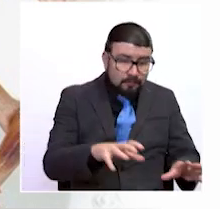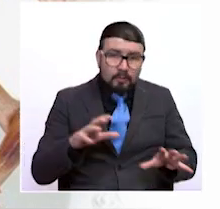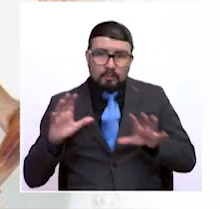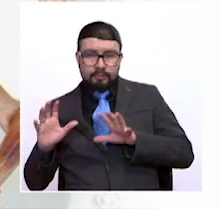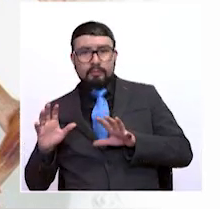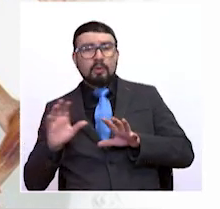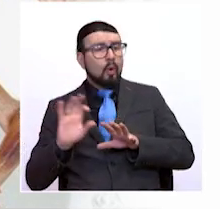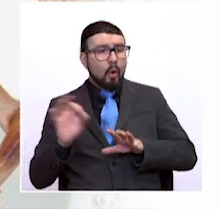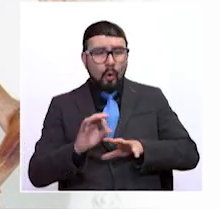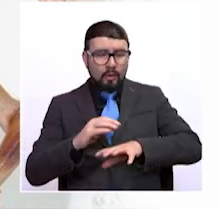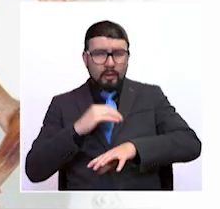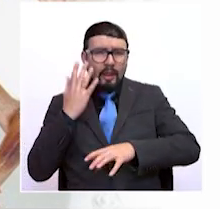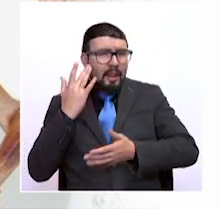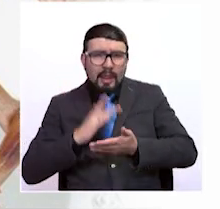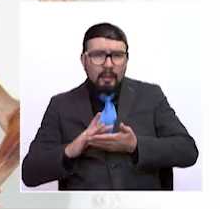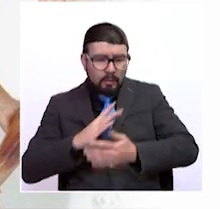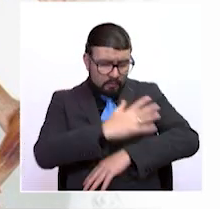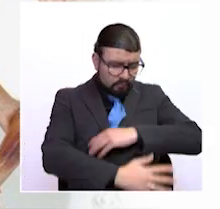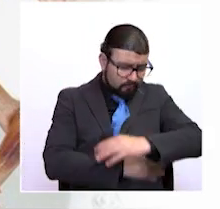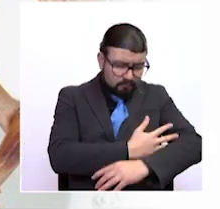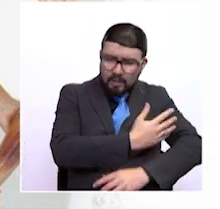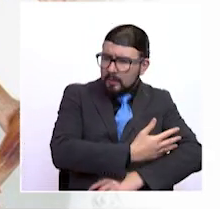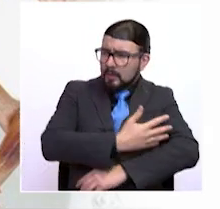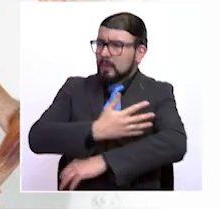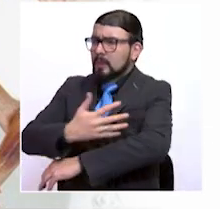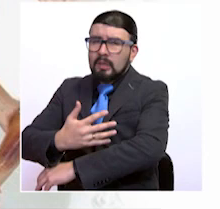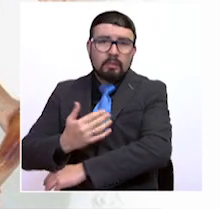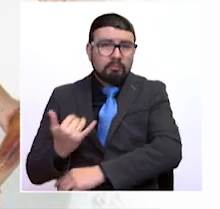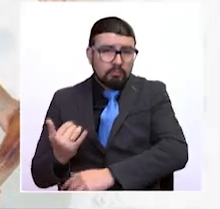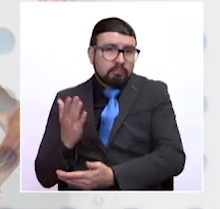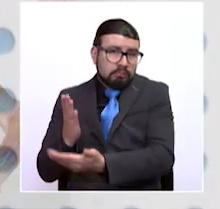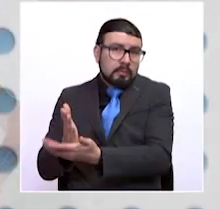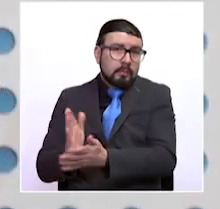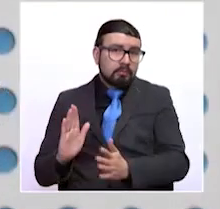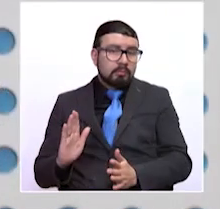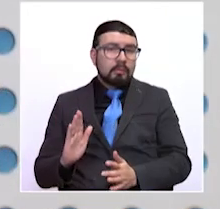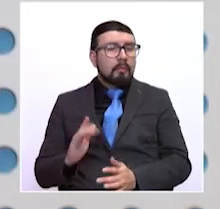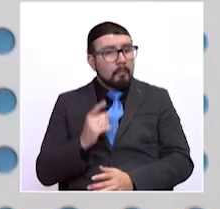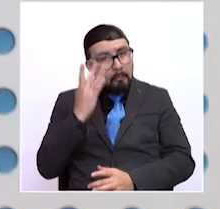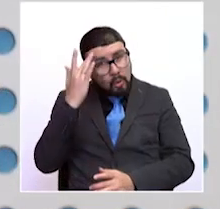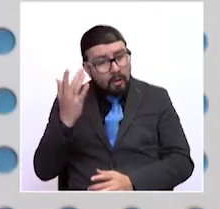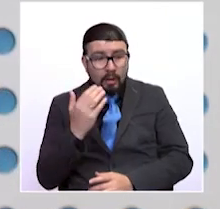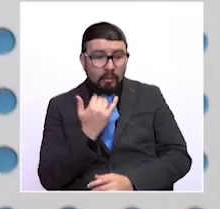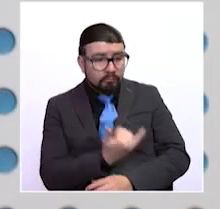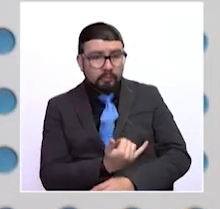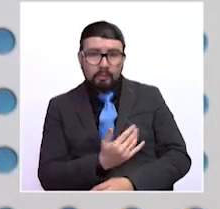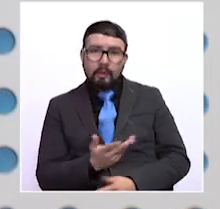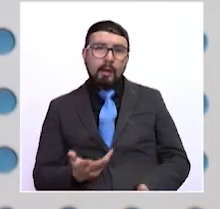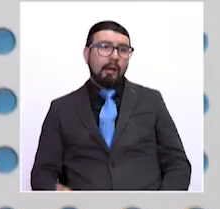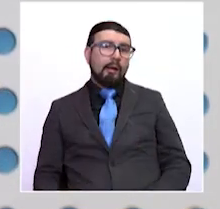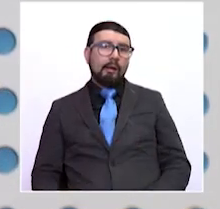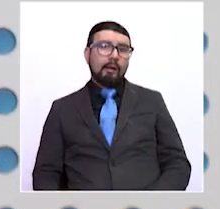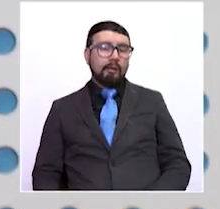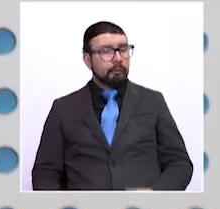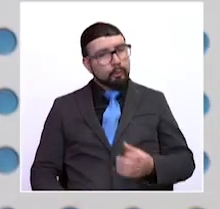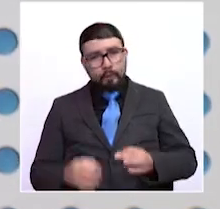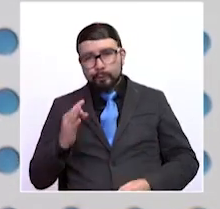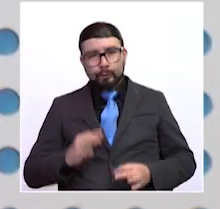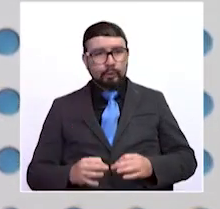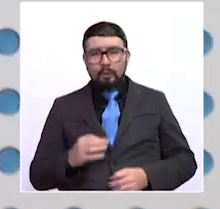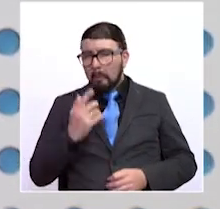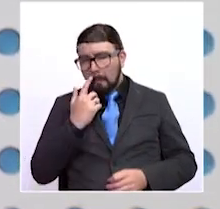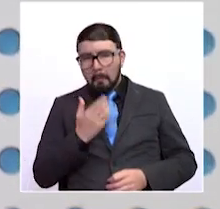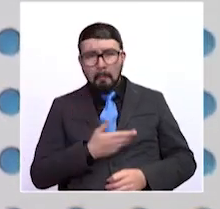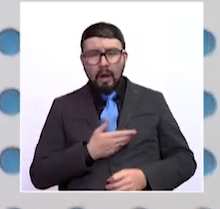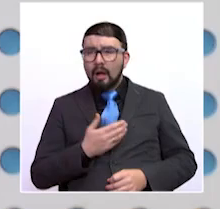al primer lugar de atención que podamos. ¿Por qué? Porque estos pacienticos no es justo que las papás